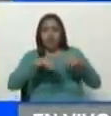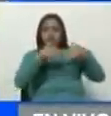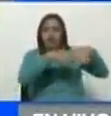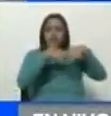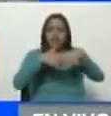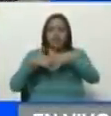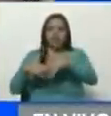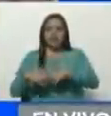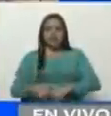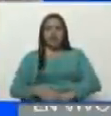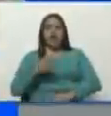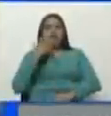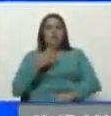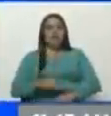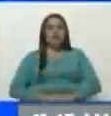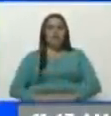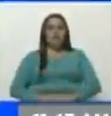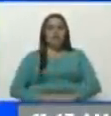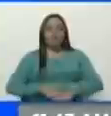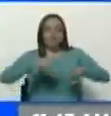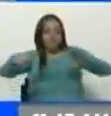como bingo, casinos,